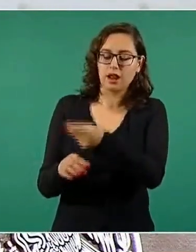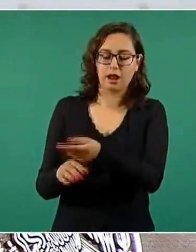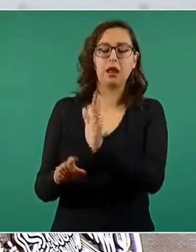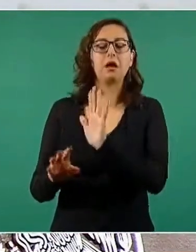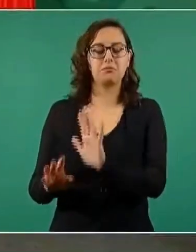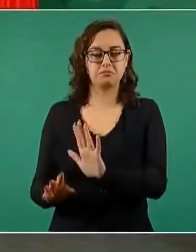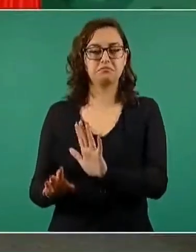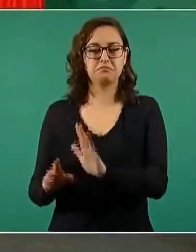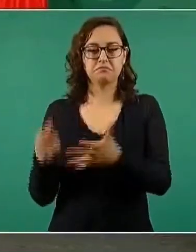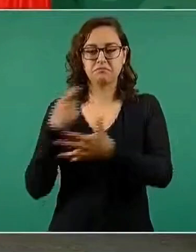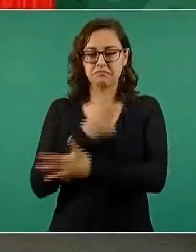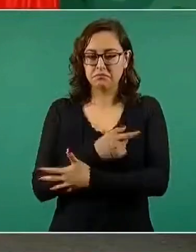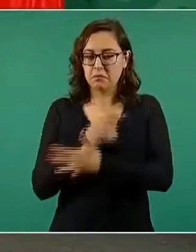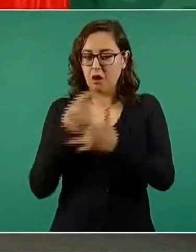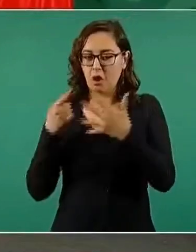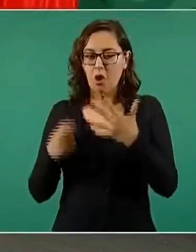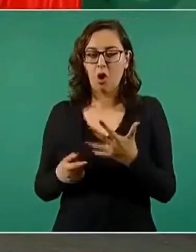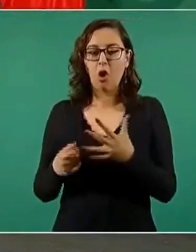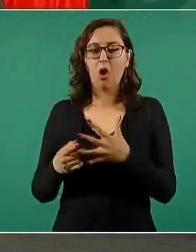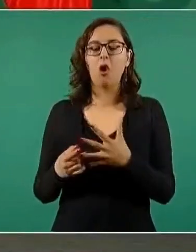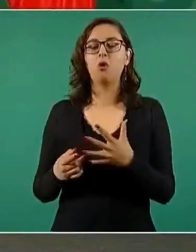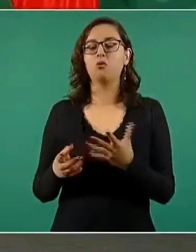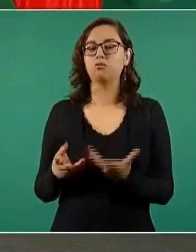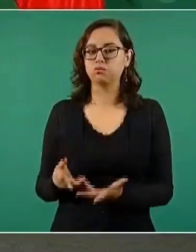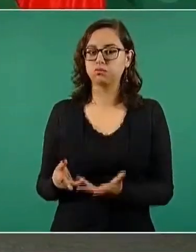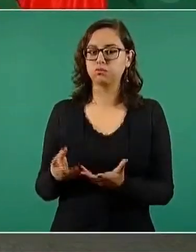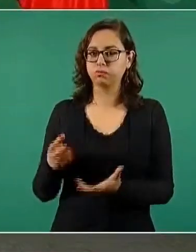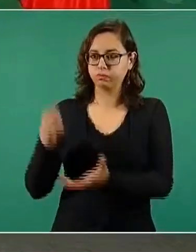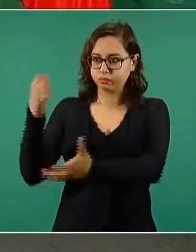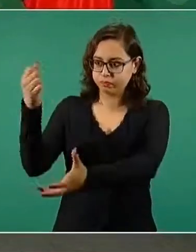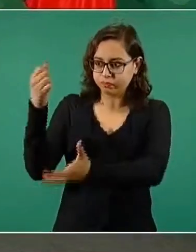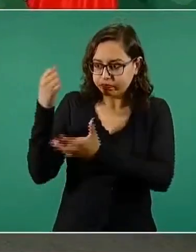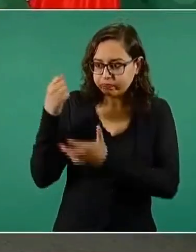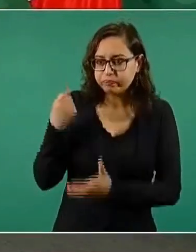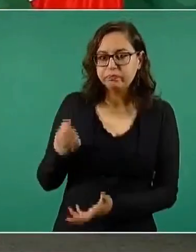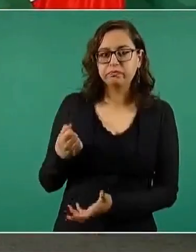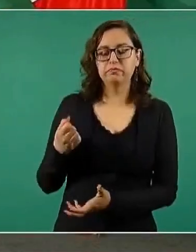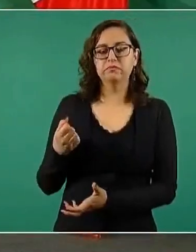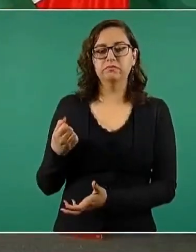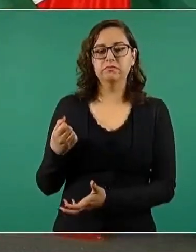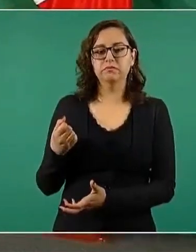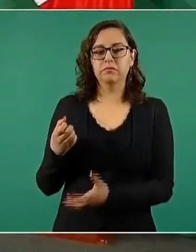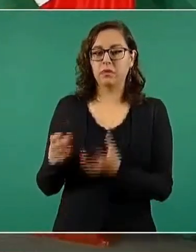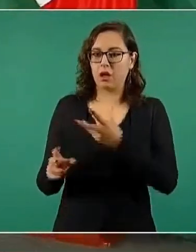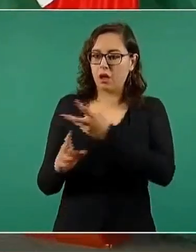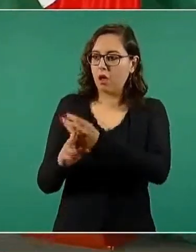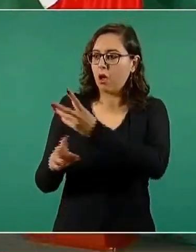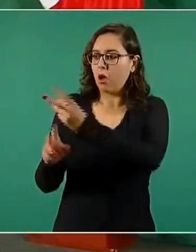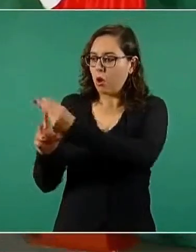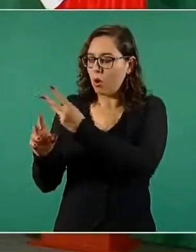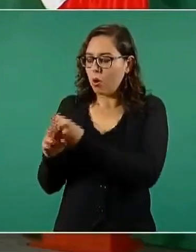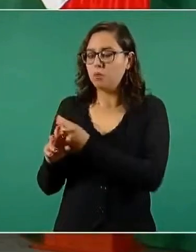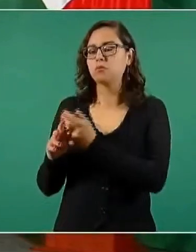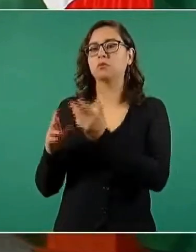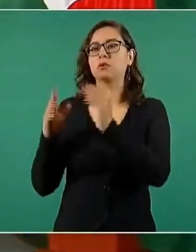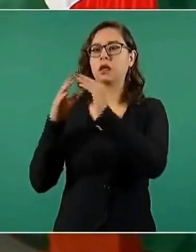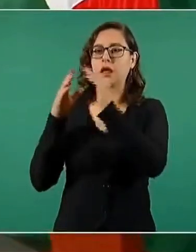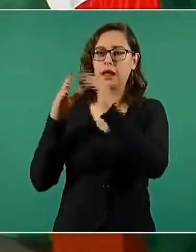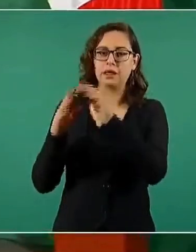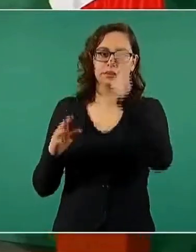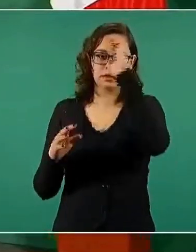todo lo que se destinaba a inversión para instalaciones culturales,